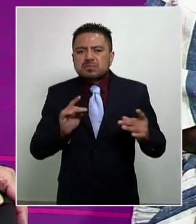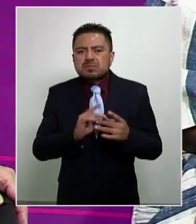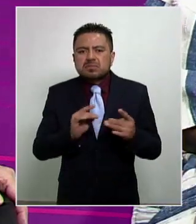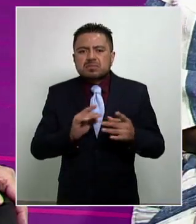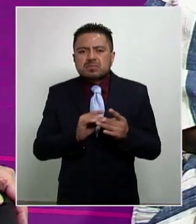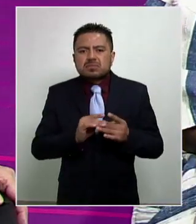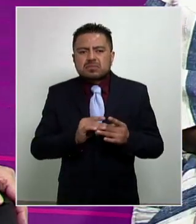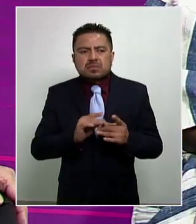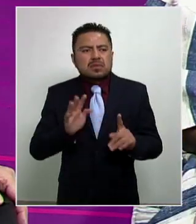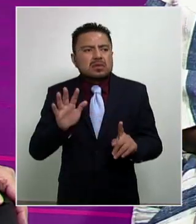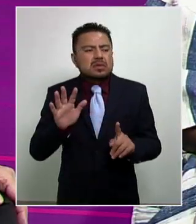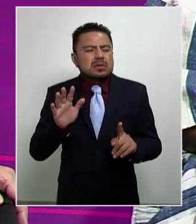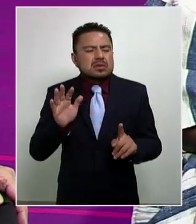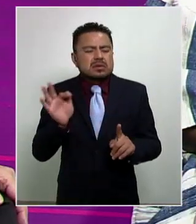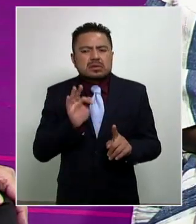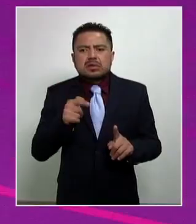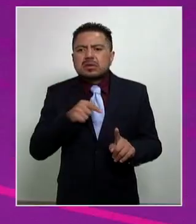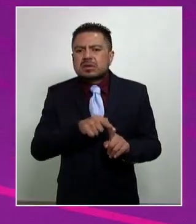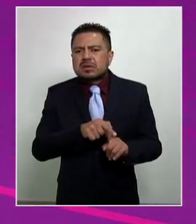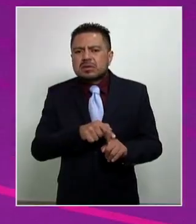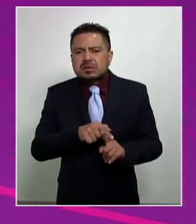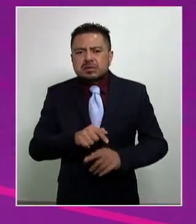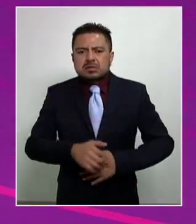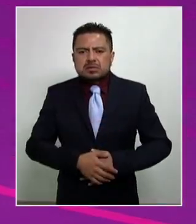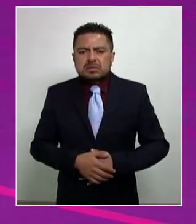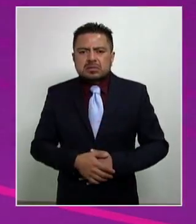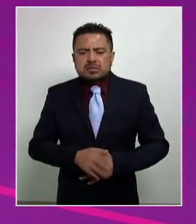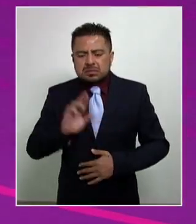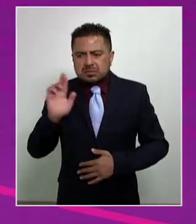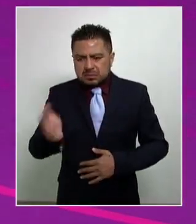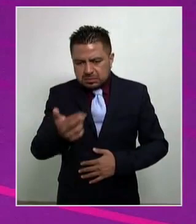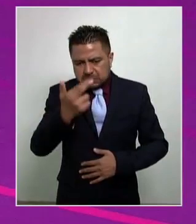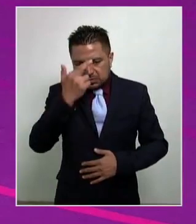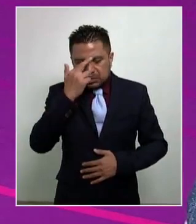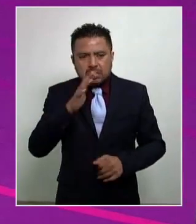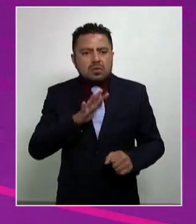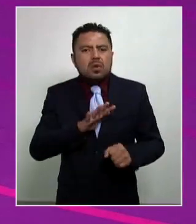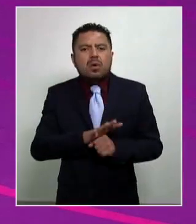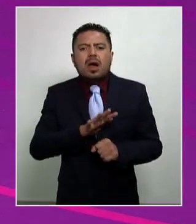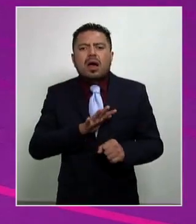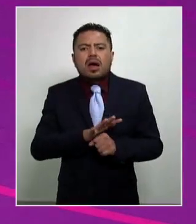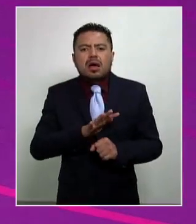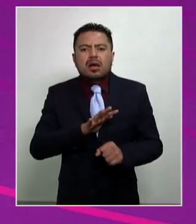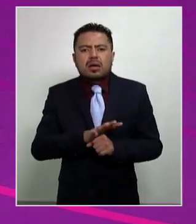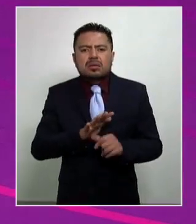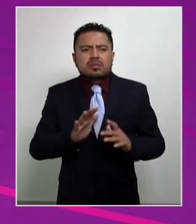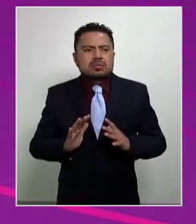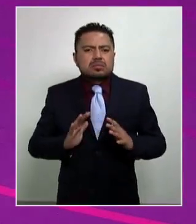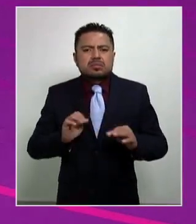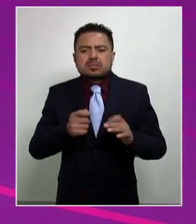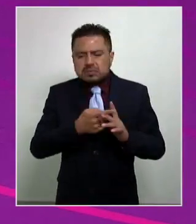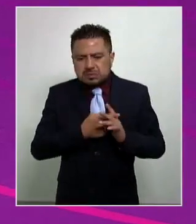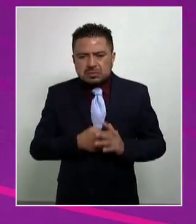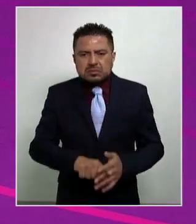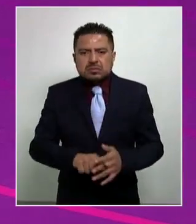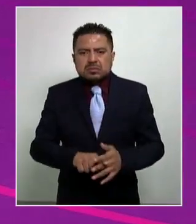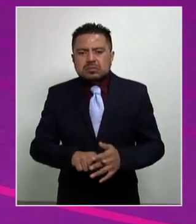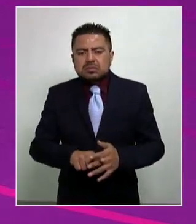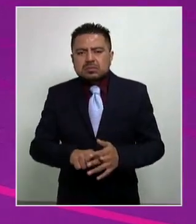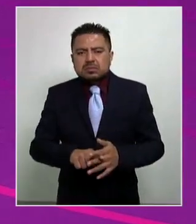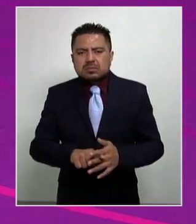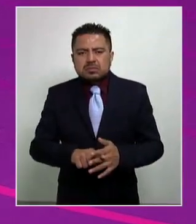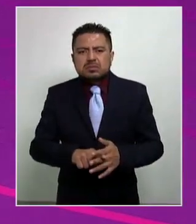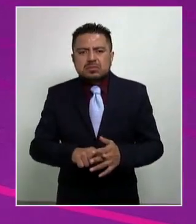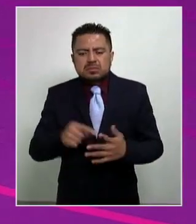Si se trata como de recordar cuáles fueron desde el inicio